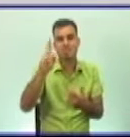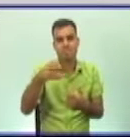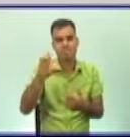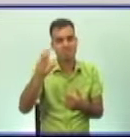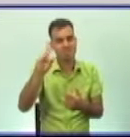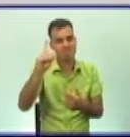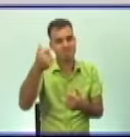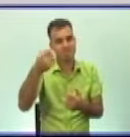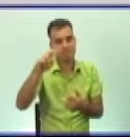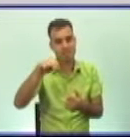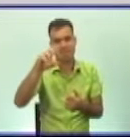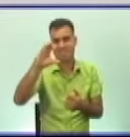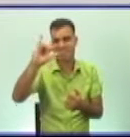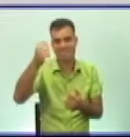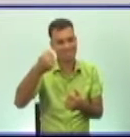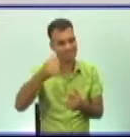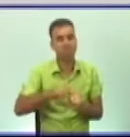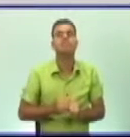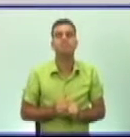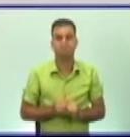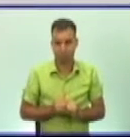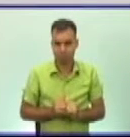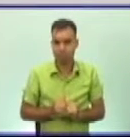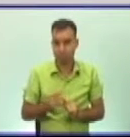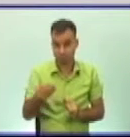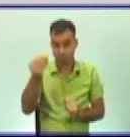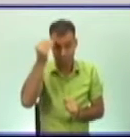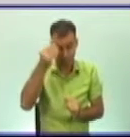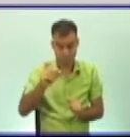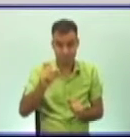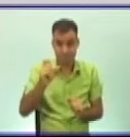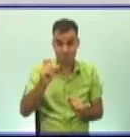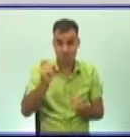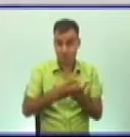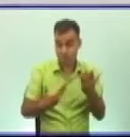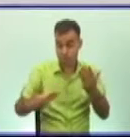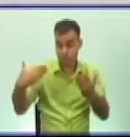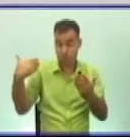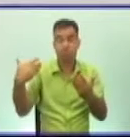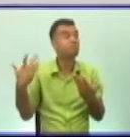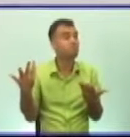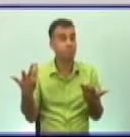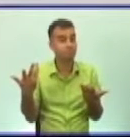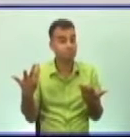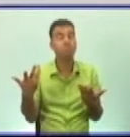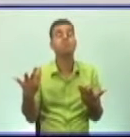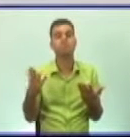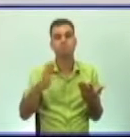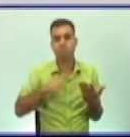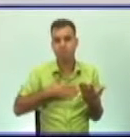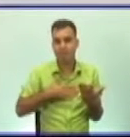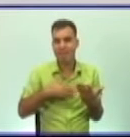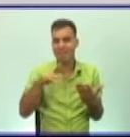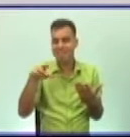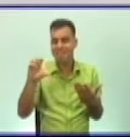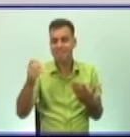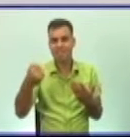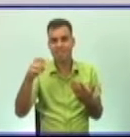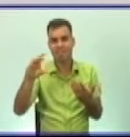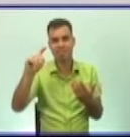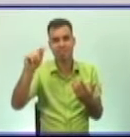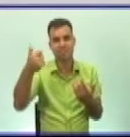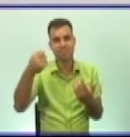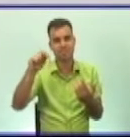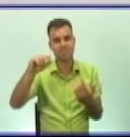valor de la impedancia que aprendimos en la clase pasada, ¿verdad?, es función de los valores de la reactancia. Los valores